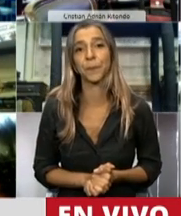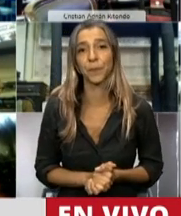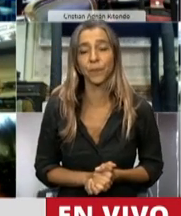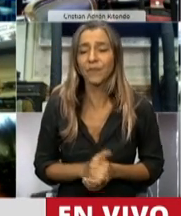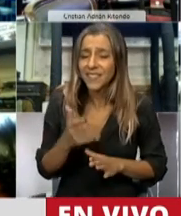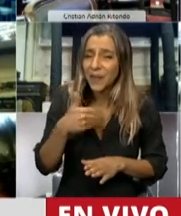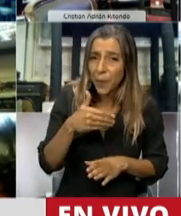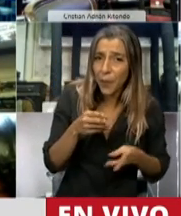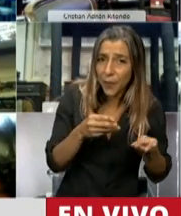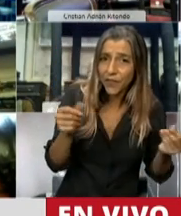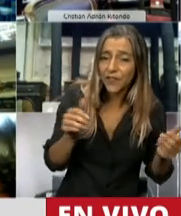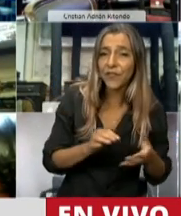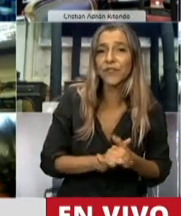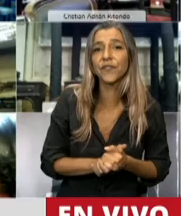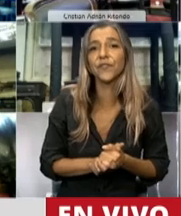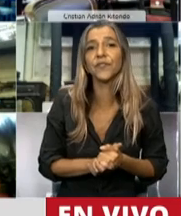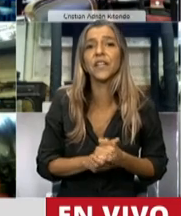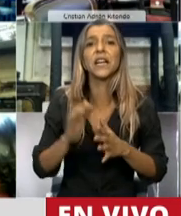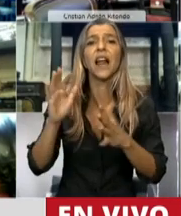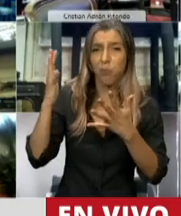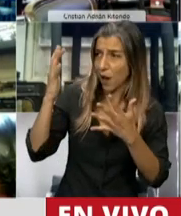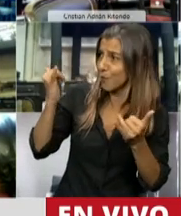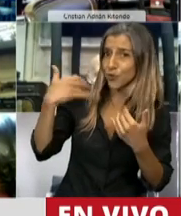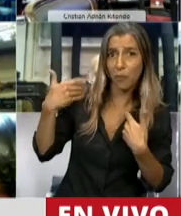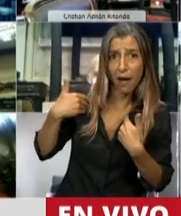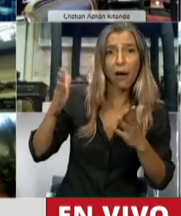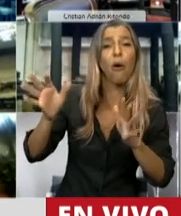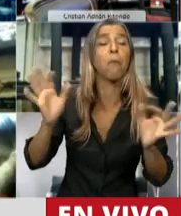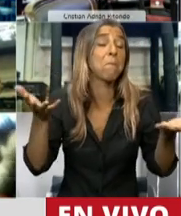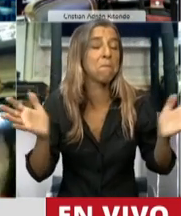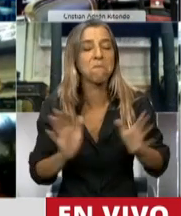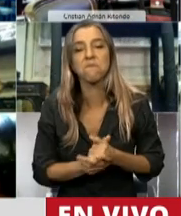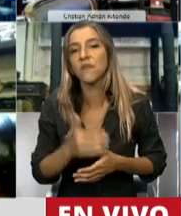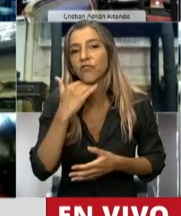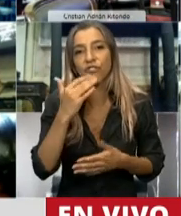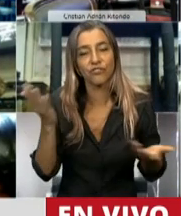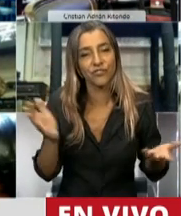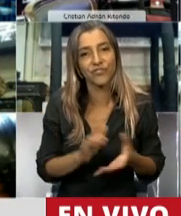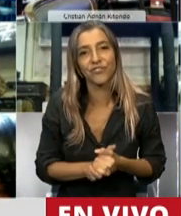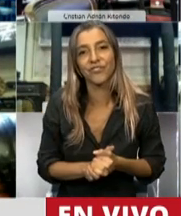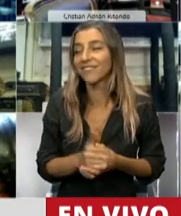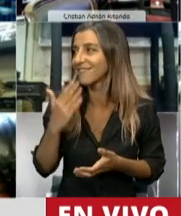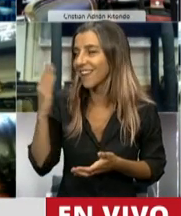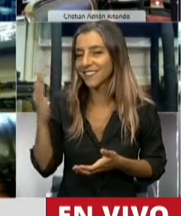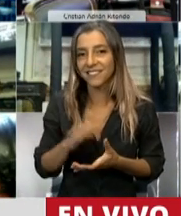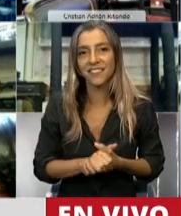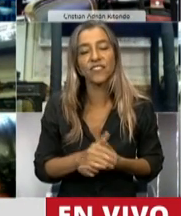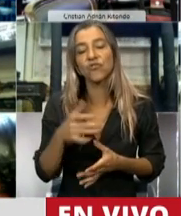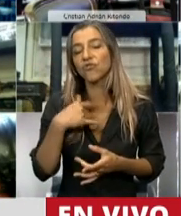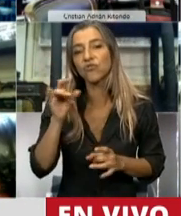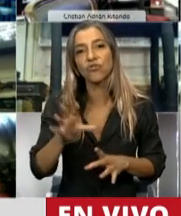ya terminó siempre siguiente noticieros aplausos para que fueran dirigidos simplemente le quiero decir simple gracias simplemente